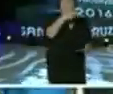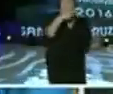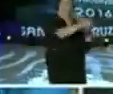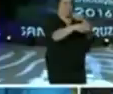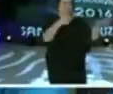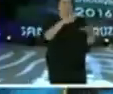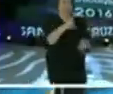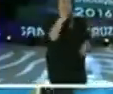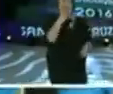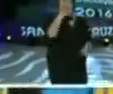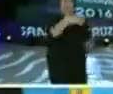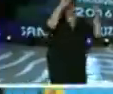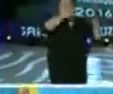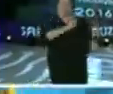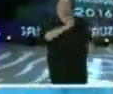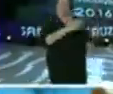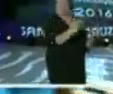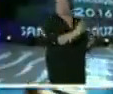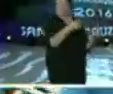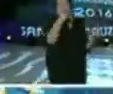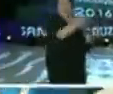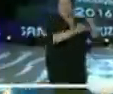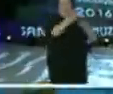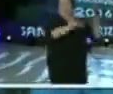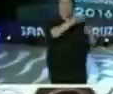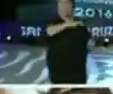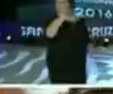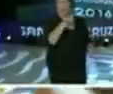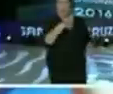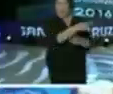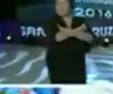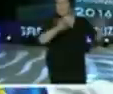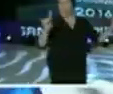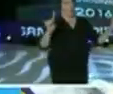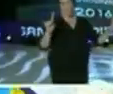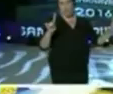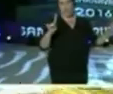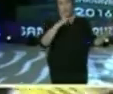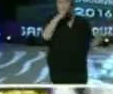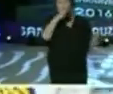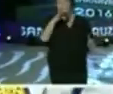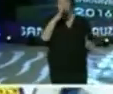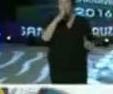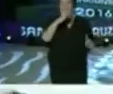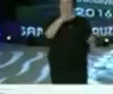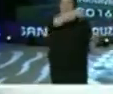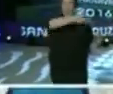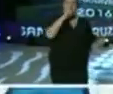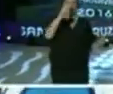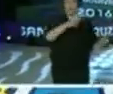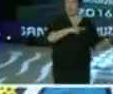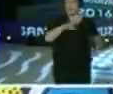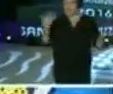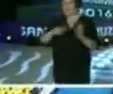ni mono, madero, pasma o vindía. Que ley le va a prohibir tanta